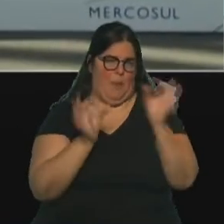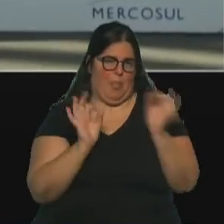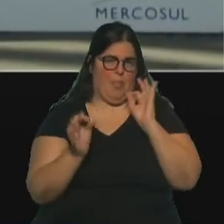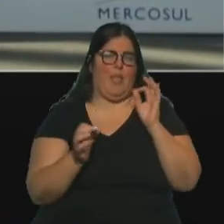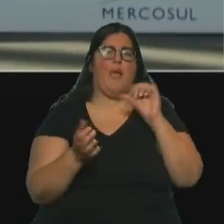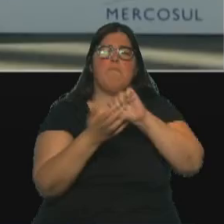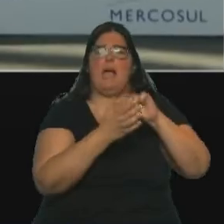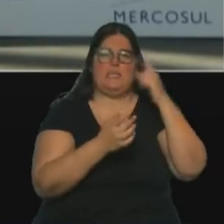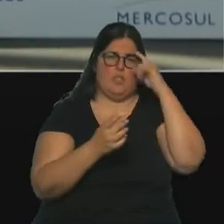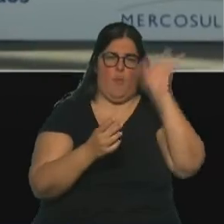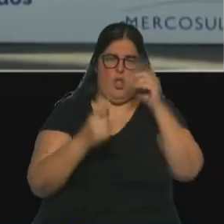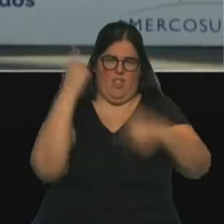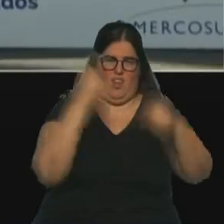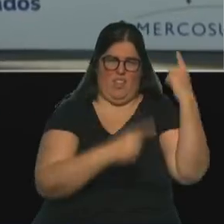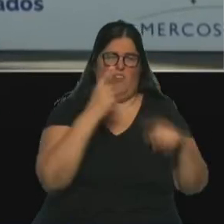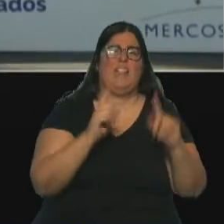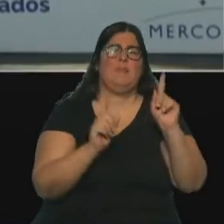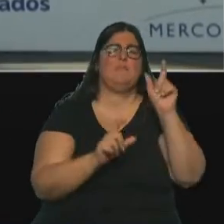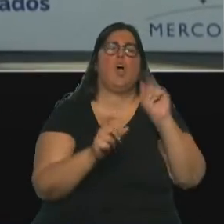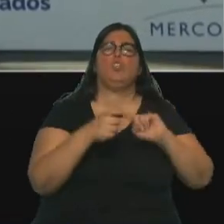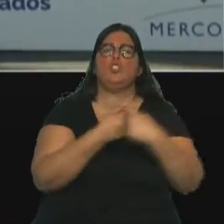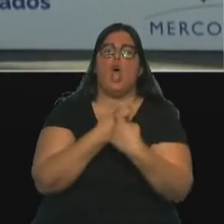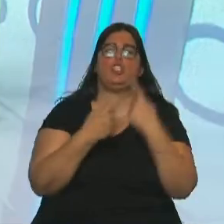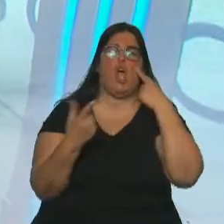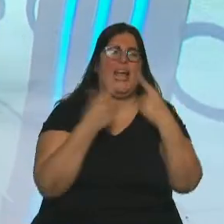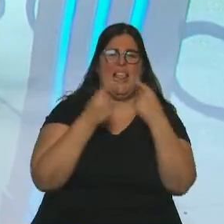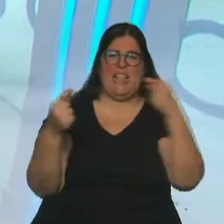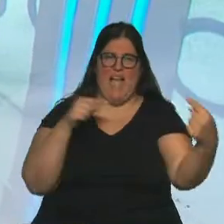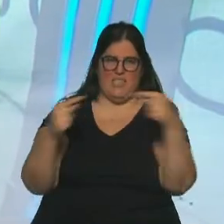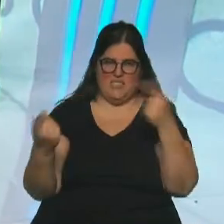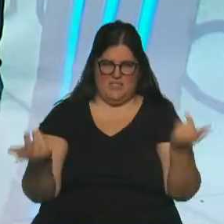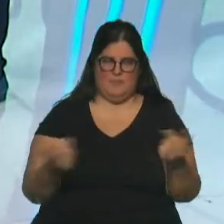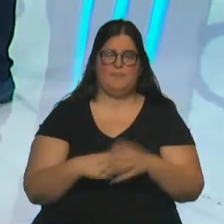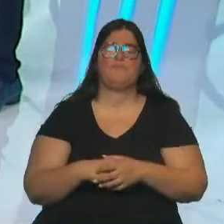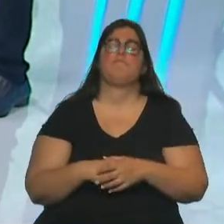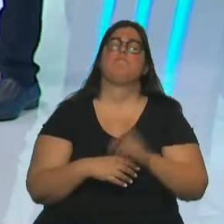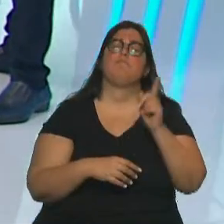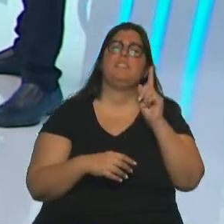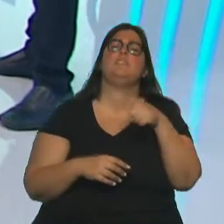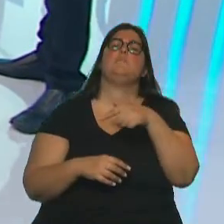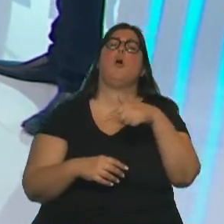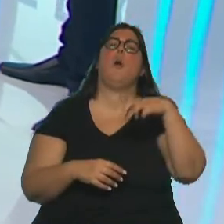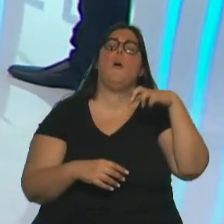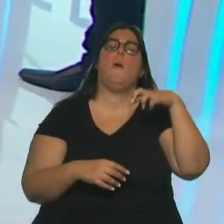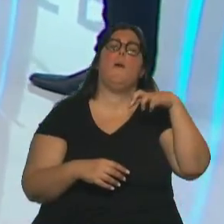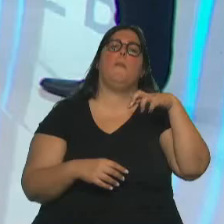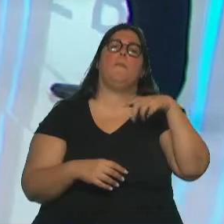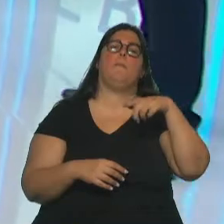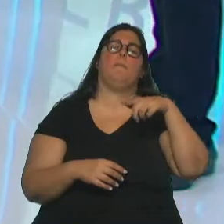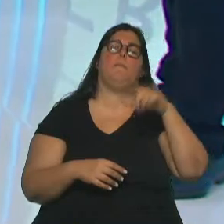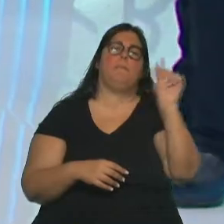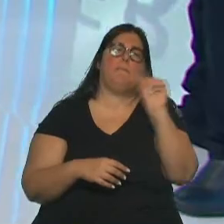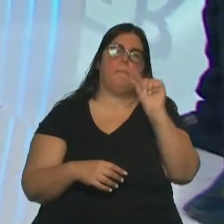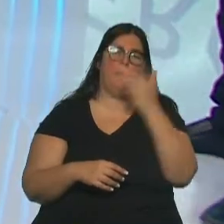las críticas entre los miembros socios del Mercosur. Bueno, Santi Peña, que es quien asume la presidencia pro tempore, dijo,